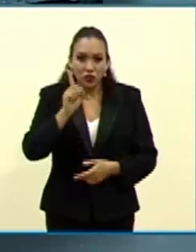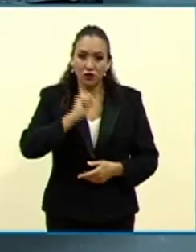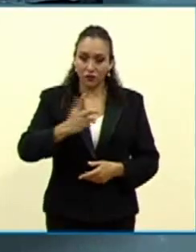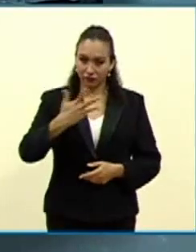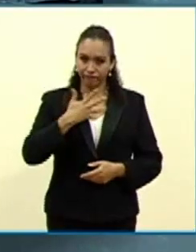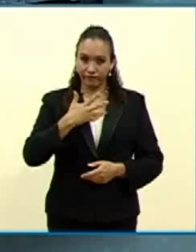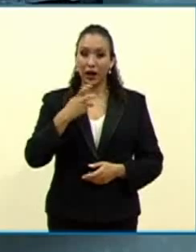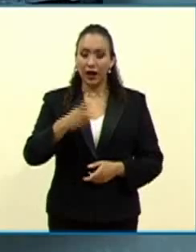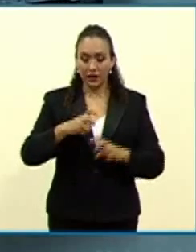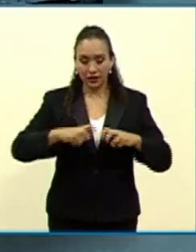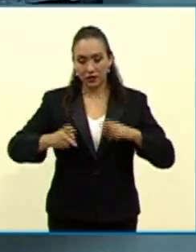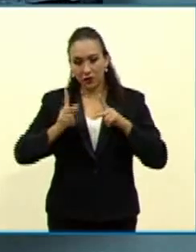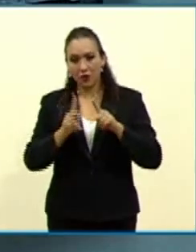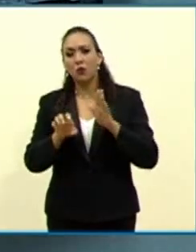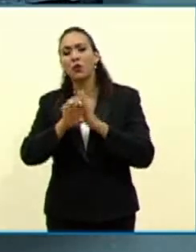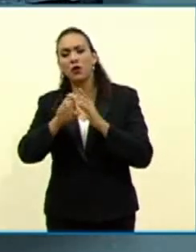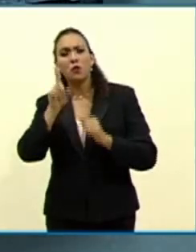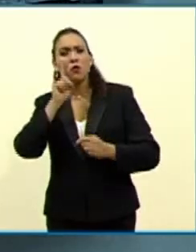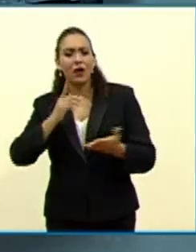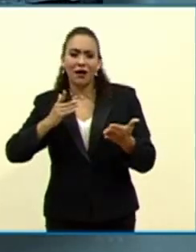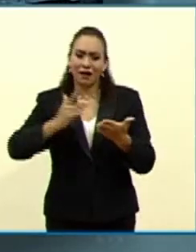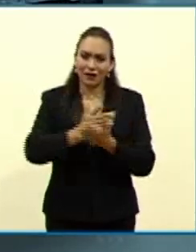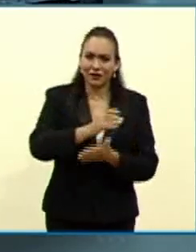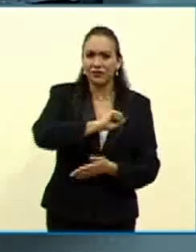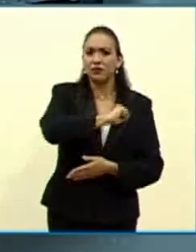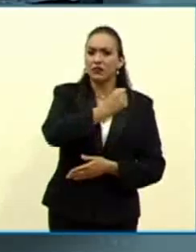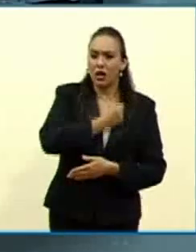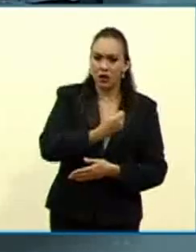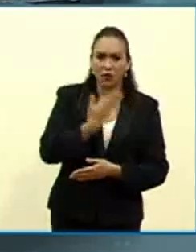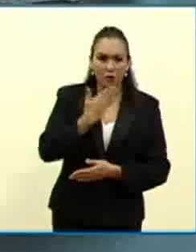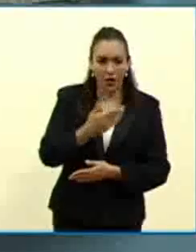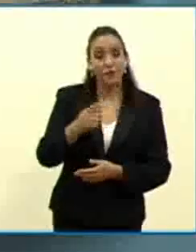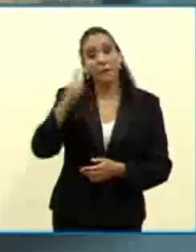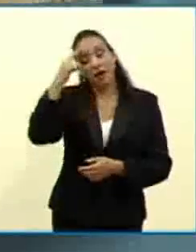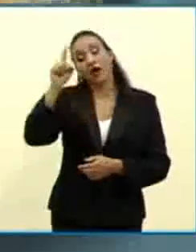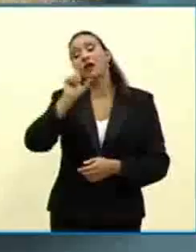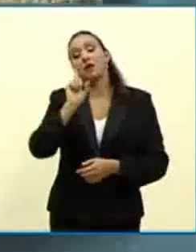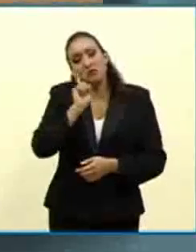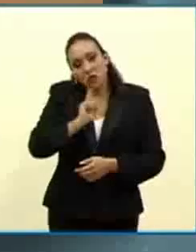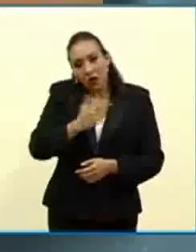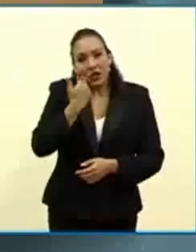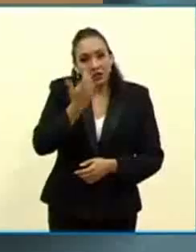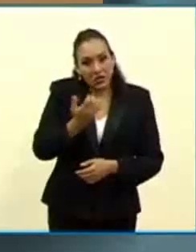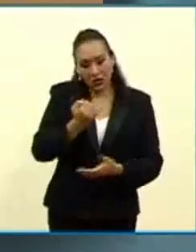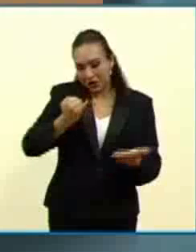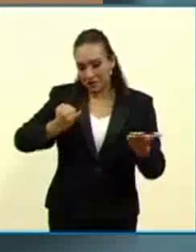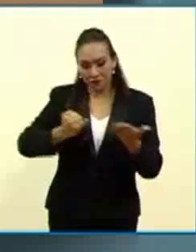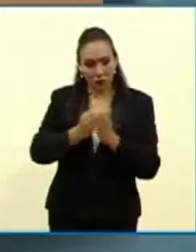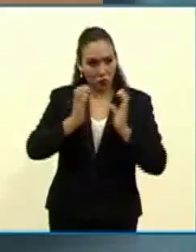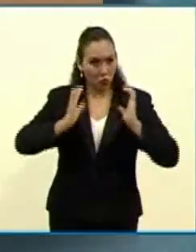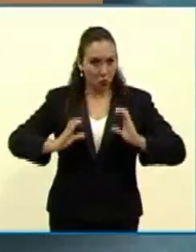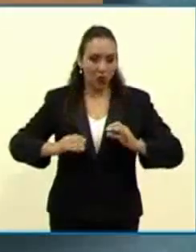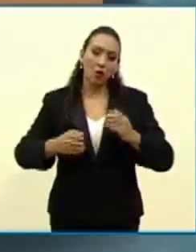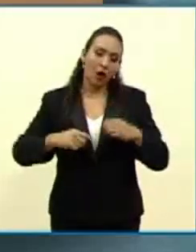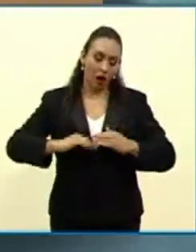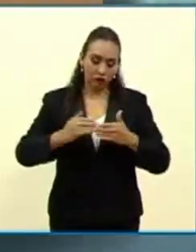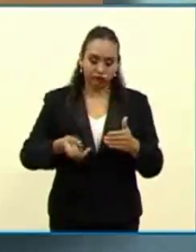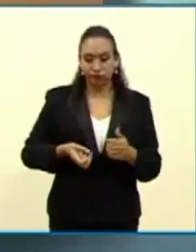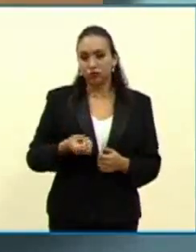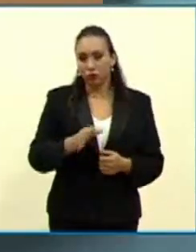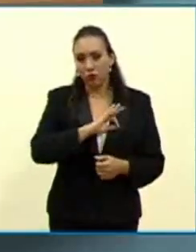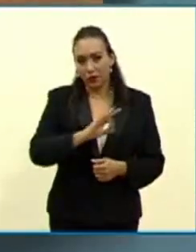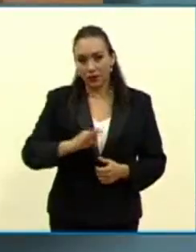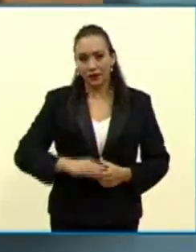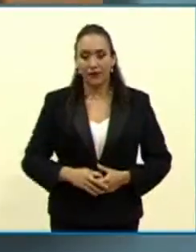aspectos relacionados con el acceso seguro y legal a la interrupción del embarazo. Para el canal del Poder Judicial de la Federación, Jesús